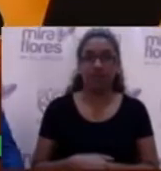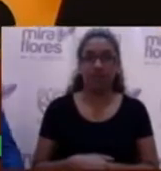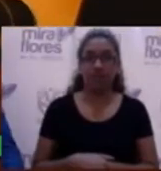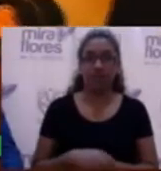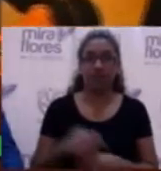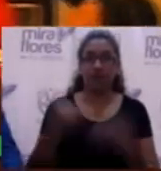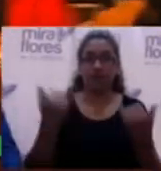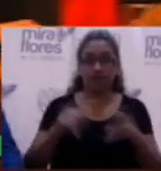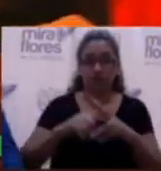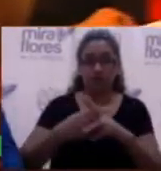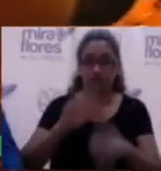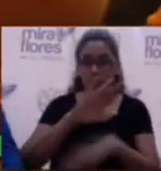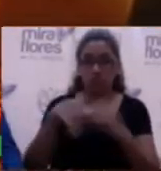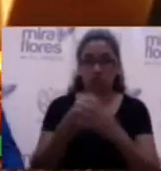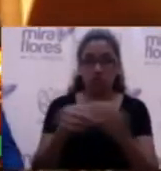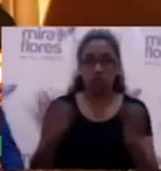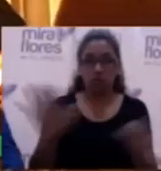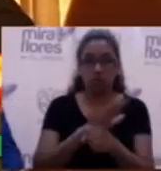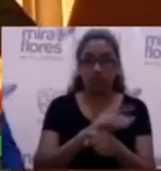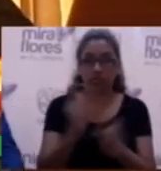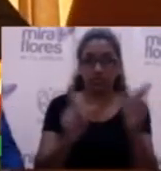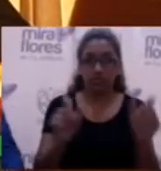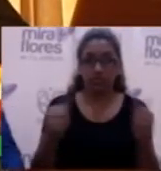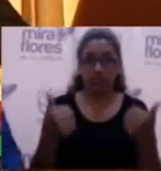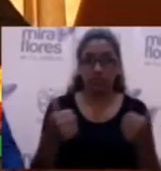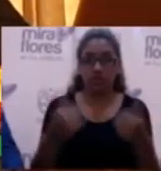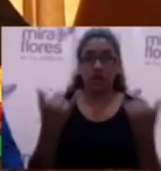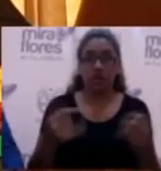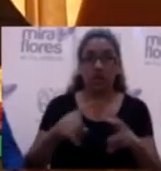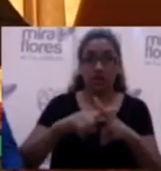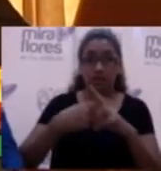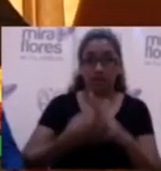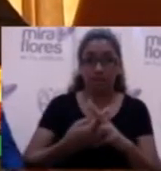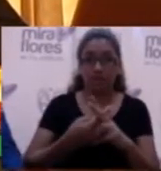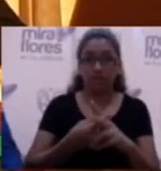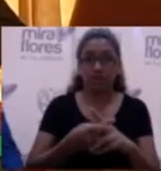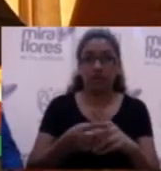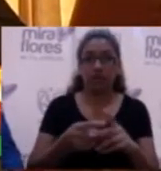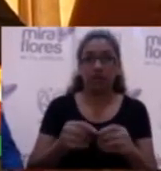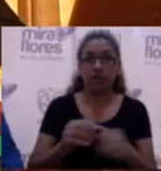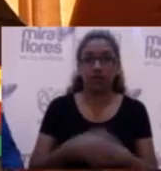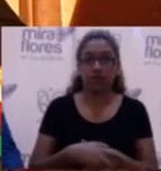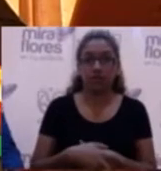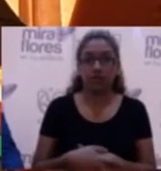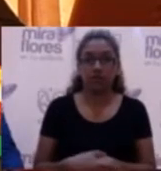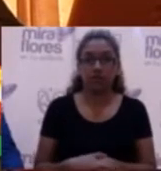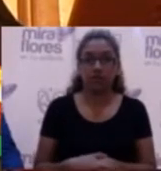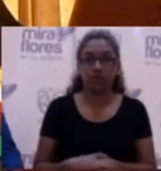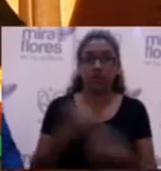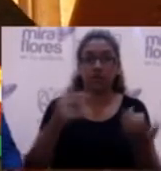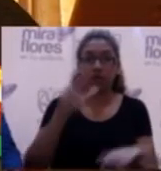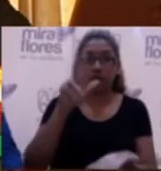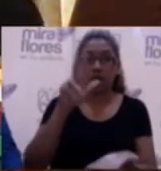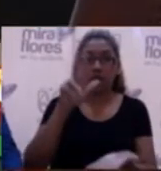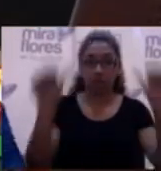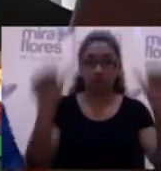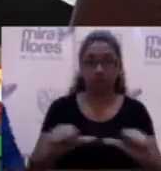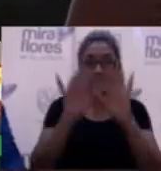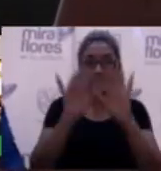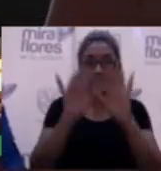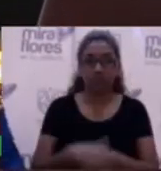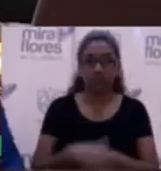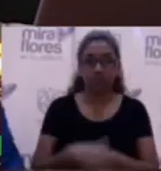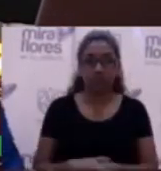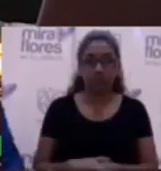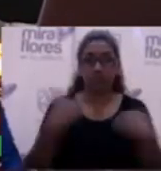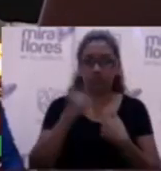Albertis González del Riego. Presente. Señora Valia Barak Pastor. Presente. Hay quórum, señor alcalde. Con el quórum reglamentario damos por instalada